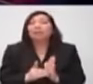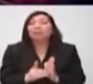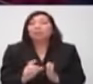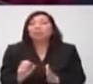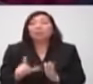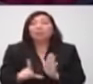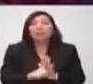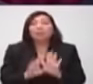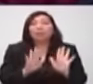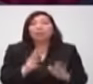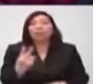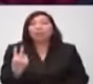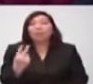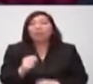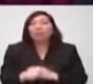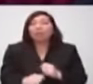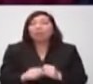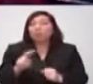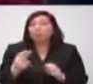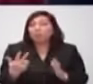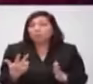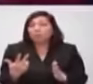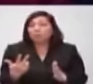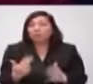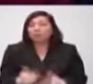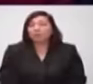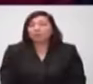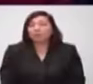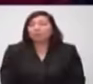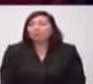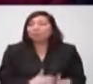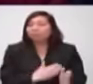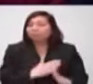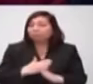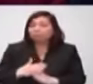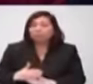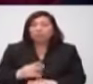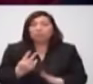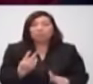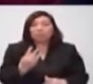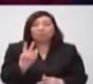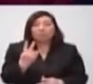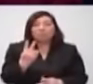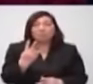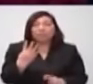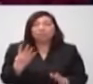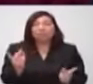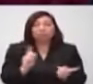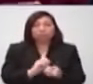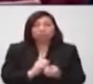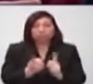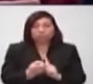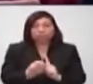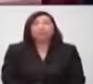el decreto legislativo 1012 del año 2008, que ahora está derogado por el 1224, establecía